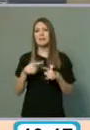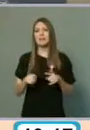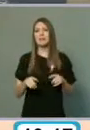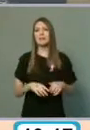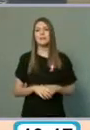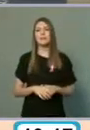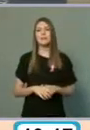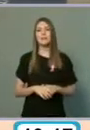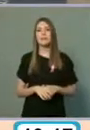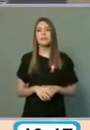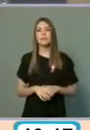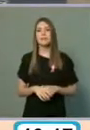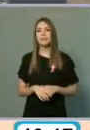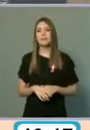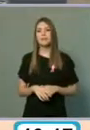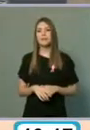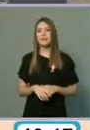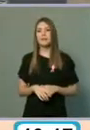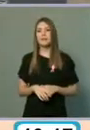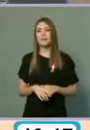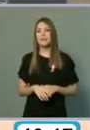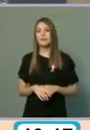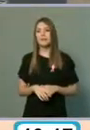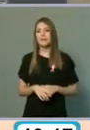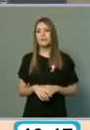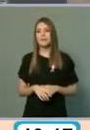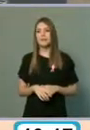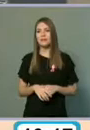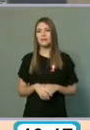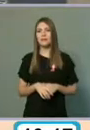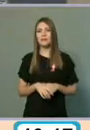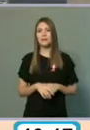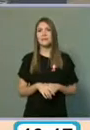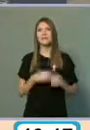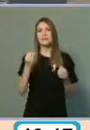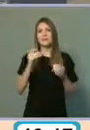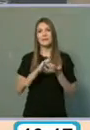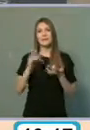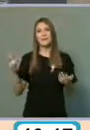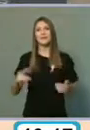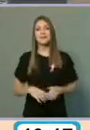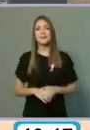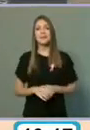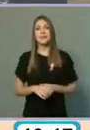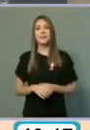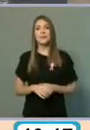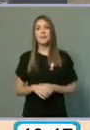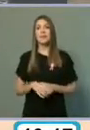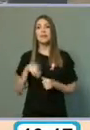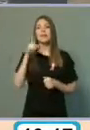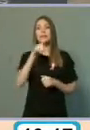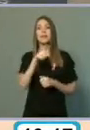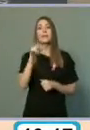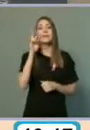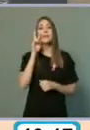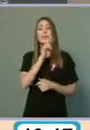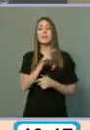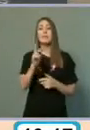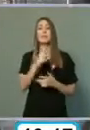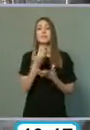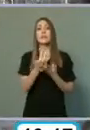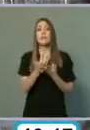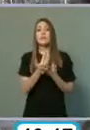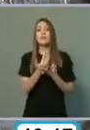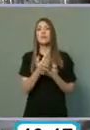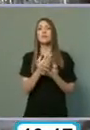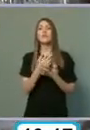favor? Claro, chef, lo que Muchas tú gracias, quieras. mi Pame, yo lo sé, qué Mira, linda. échamelo Ahí por quedó. acá. Muchas gracias. Ahí en casita van a esperar a que esto se